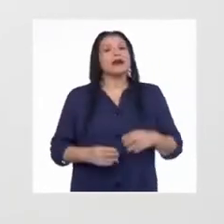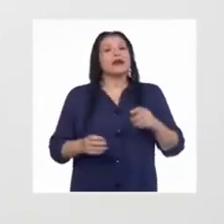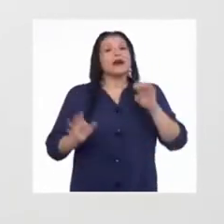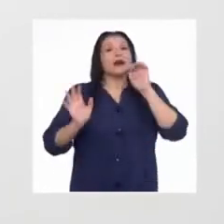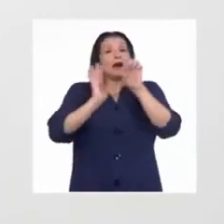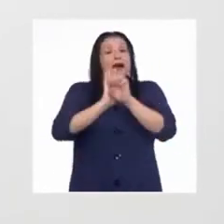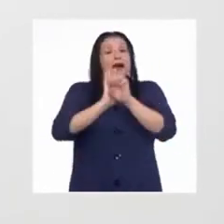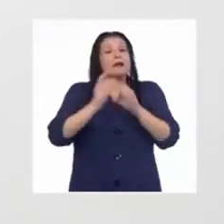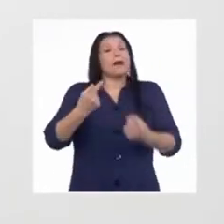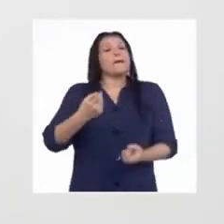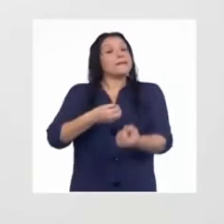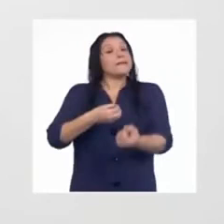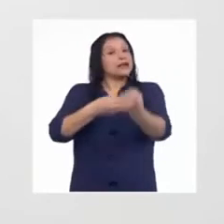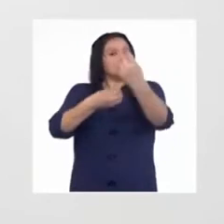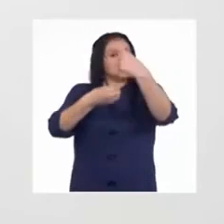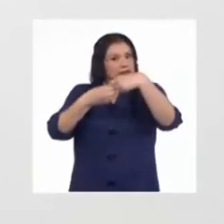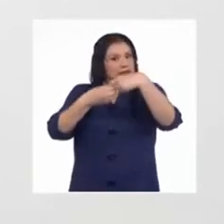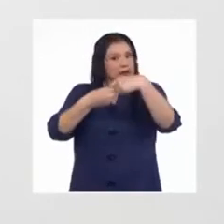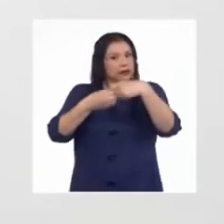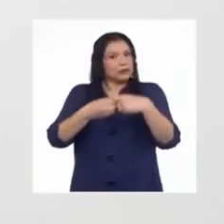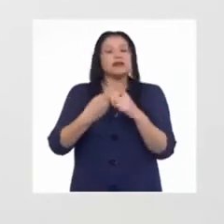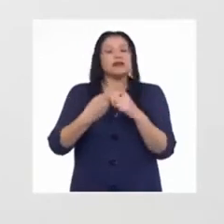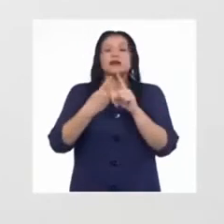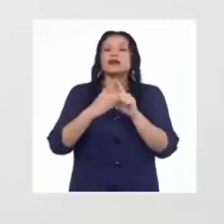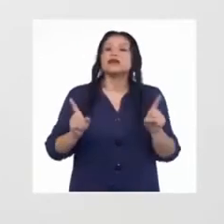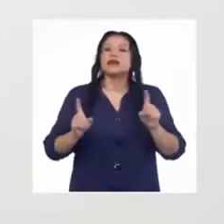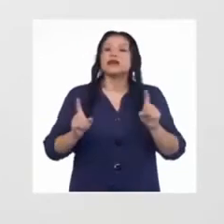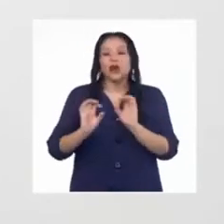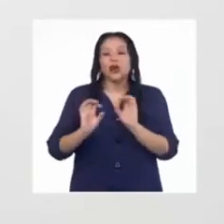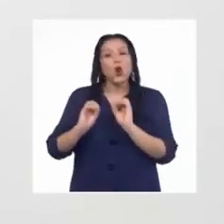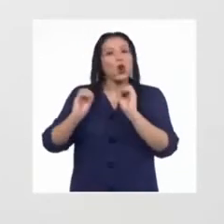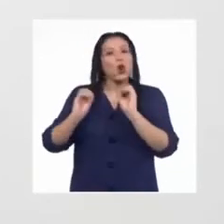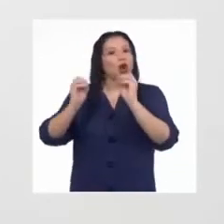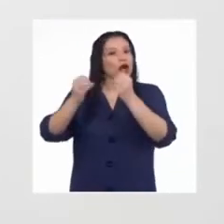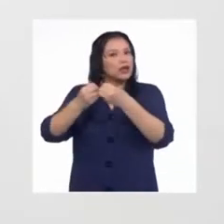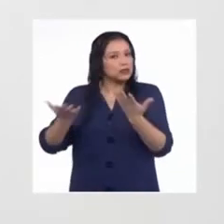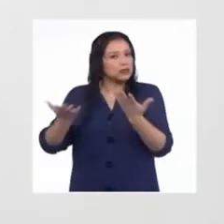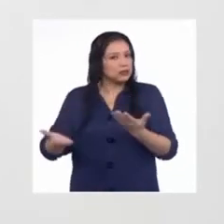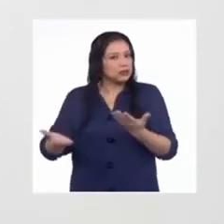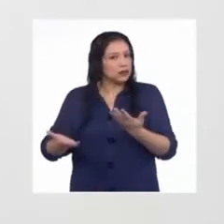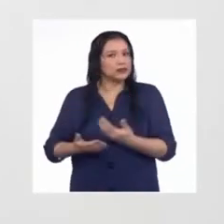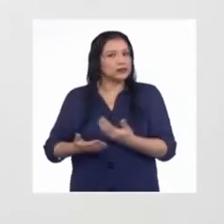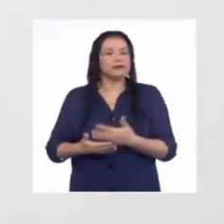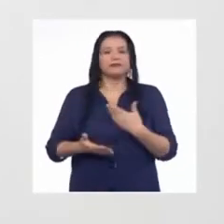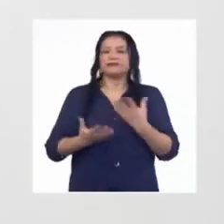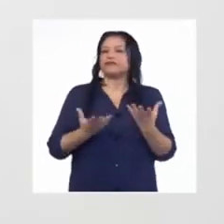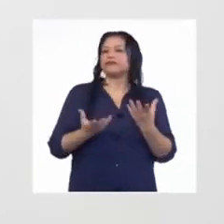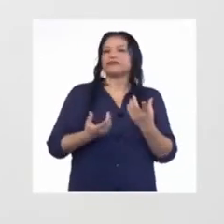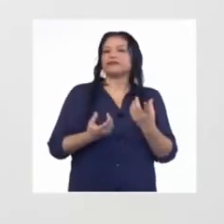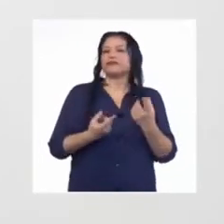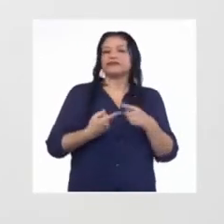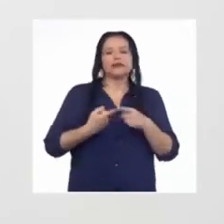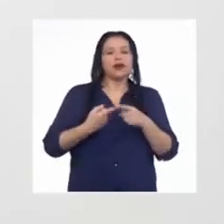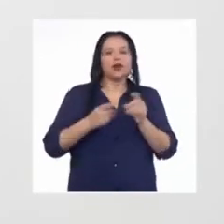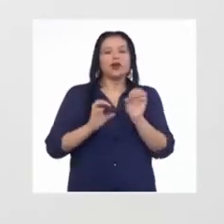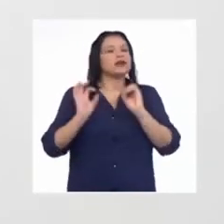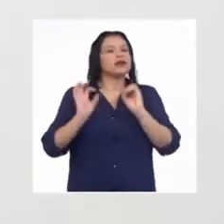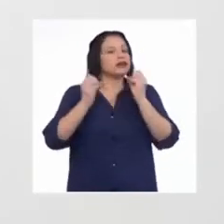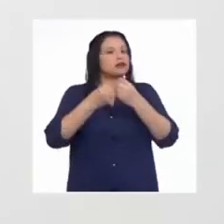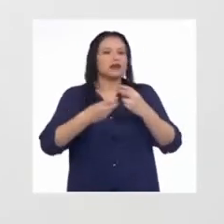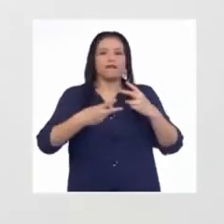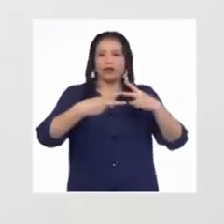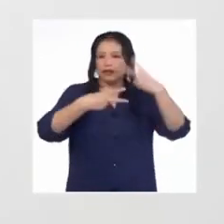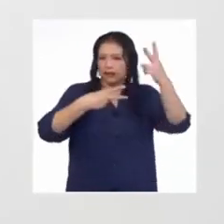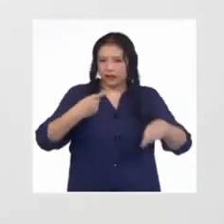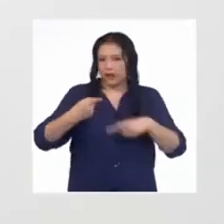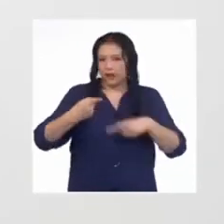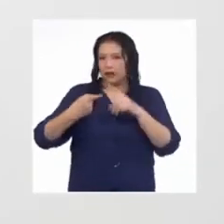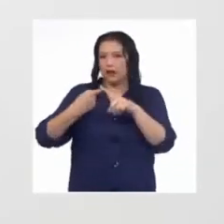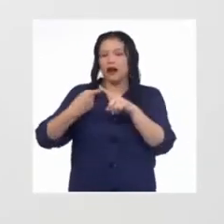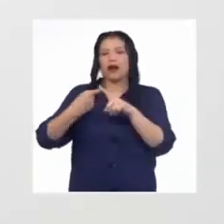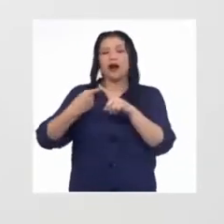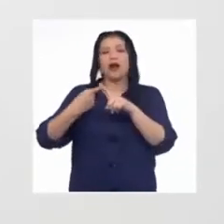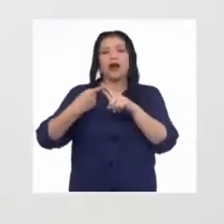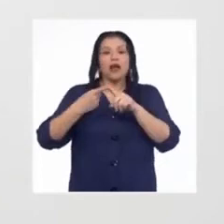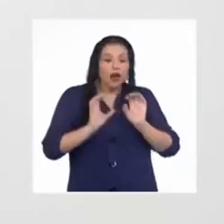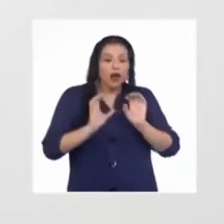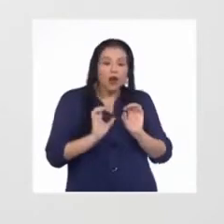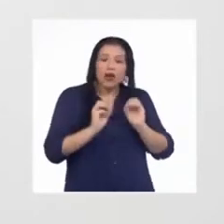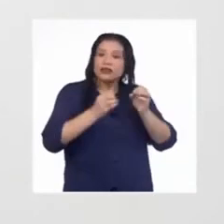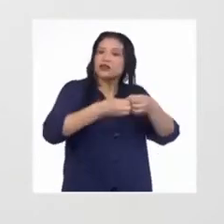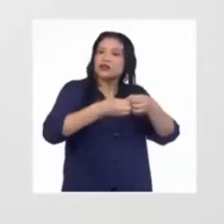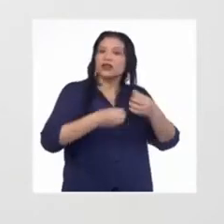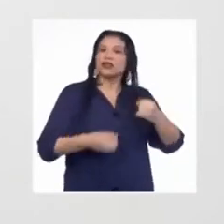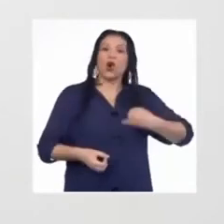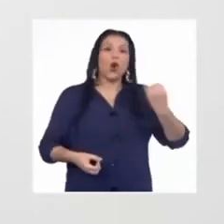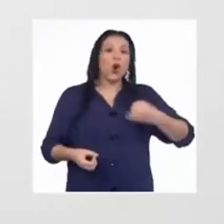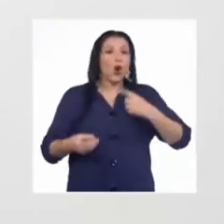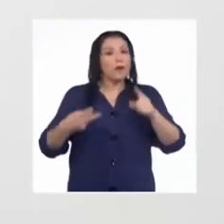participando en diferentes tipos de instituciones, sea organizaciones de vecinos, movimientos de jóvenes,